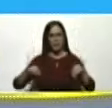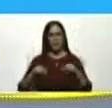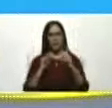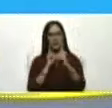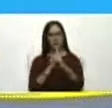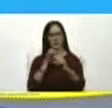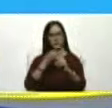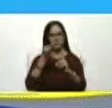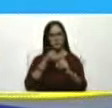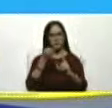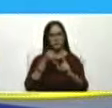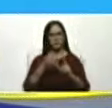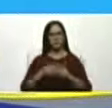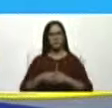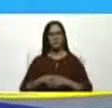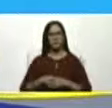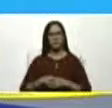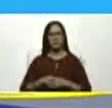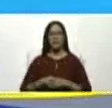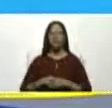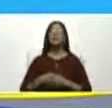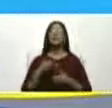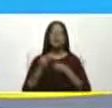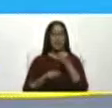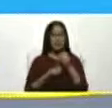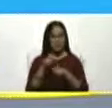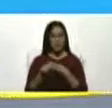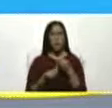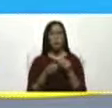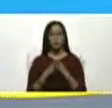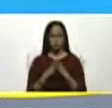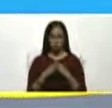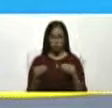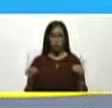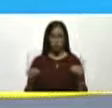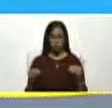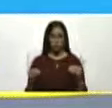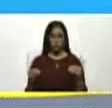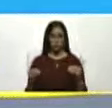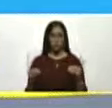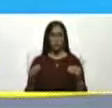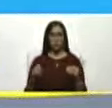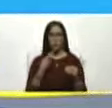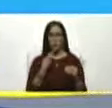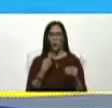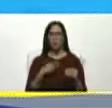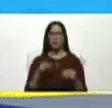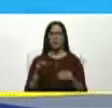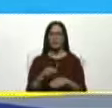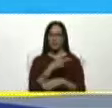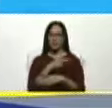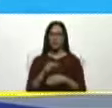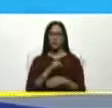Bemba. Si la hacemos todos, como dice el himno, somos